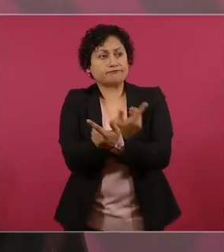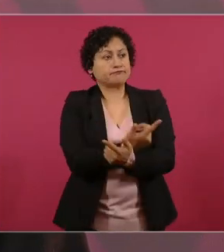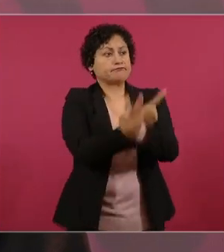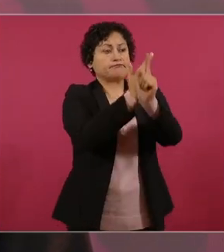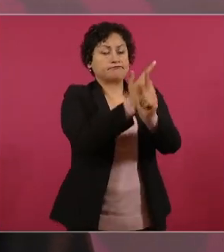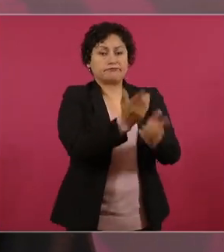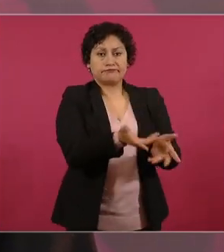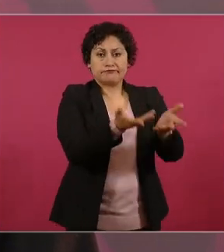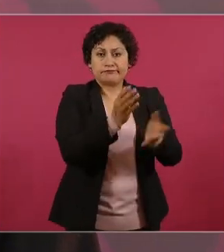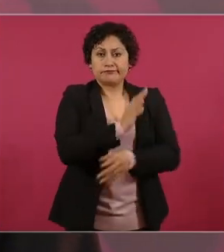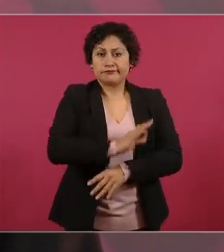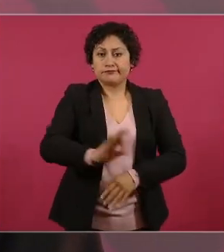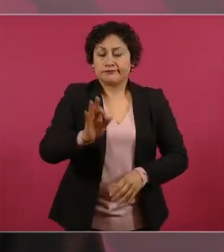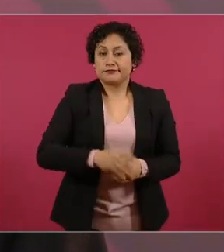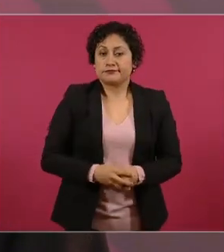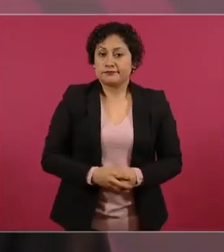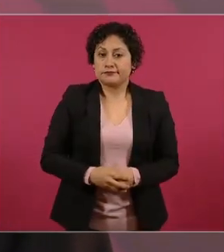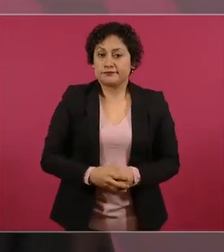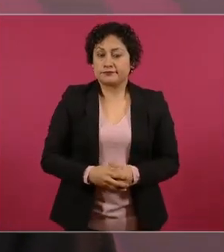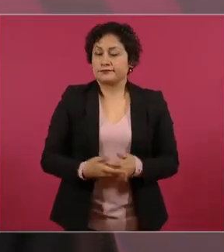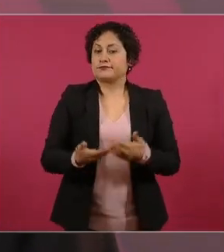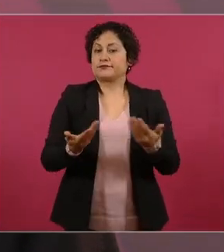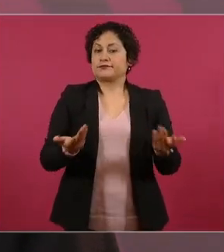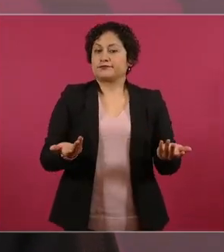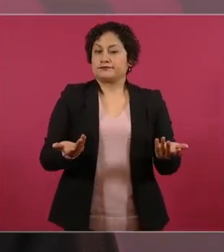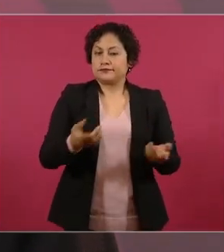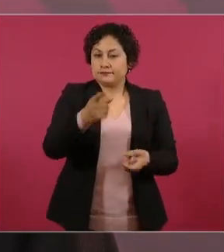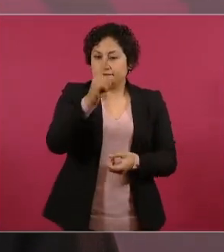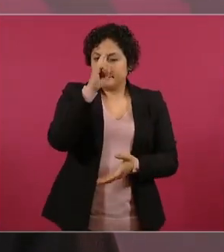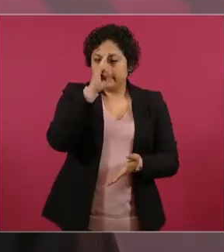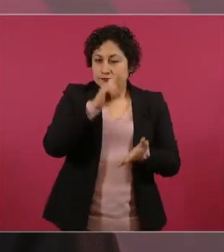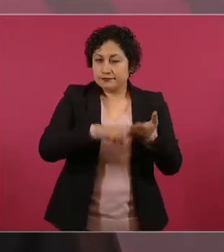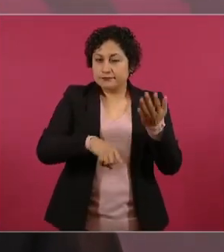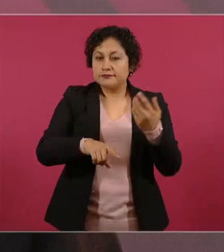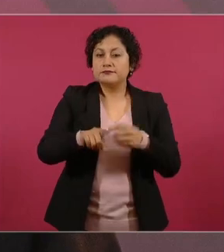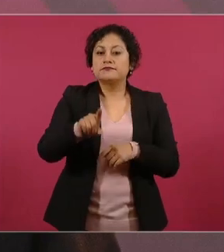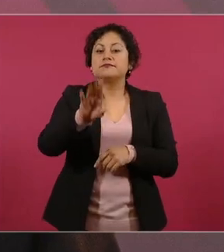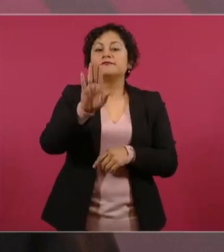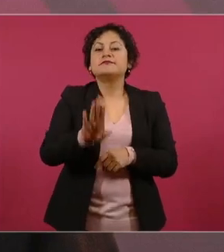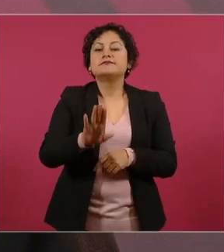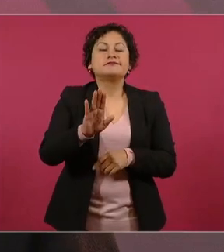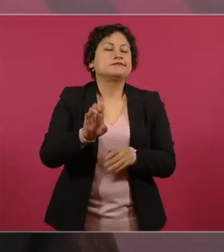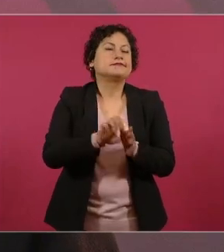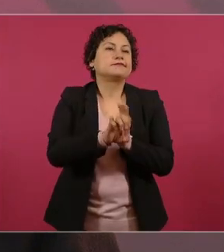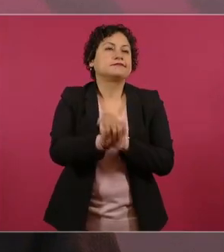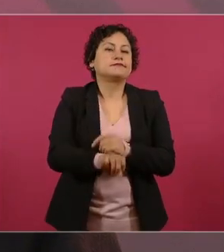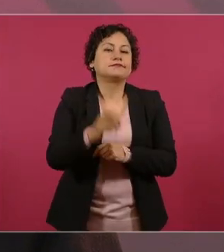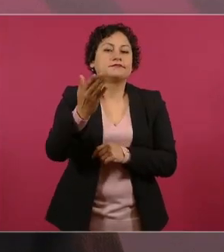lo que le decían a Hidalgo.